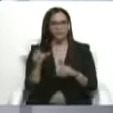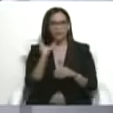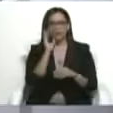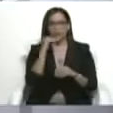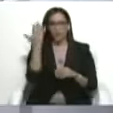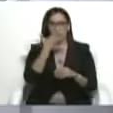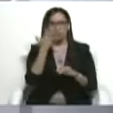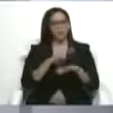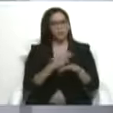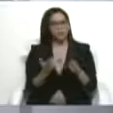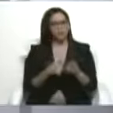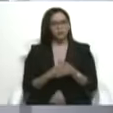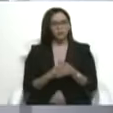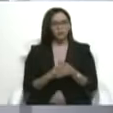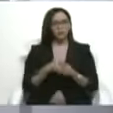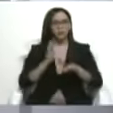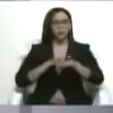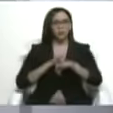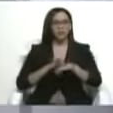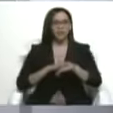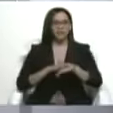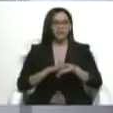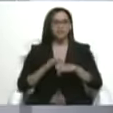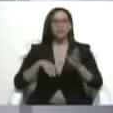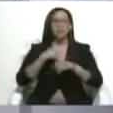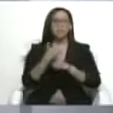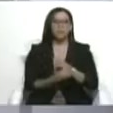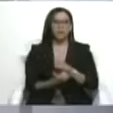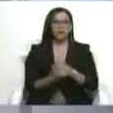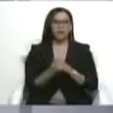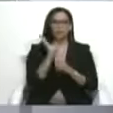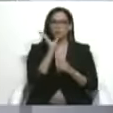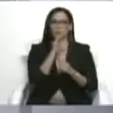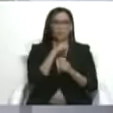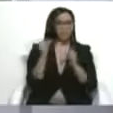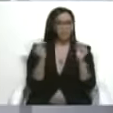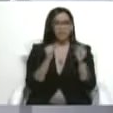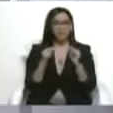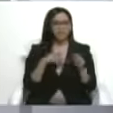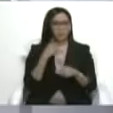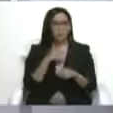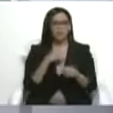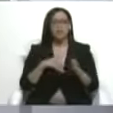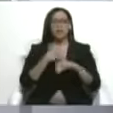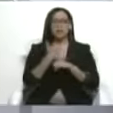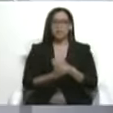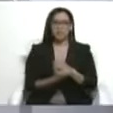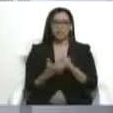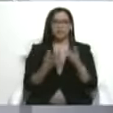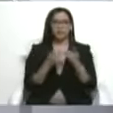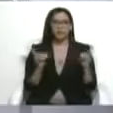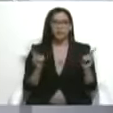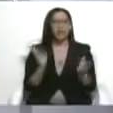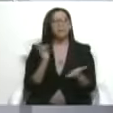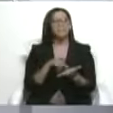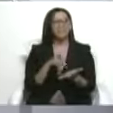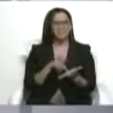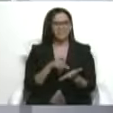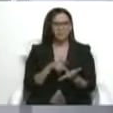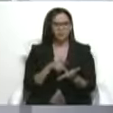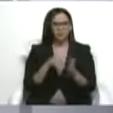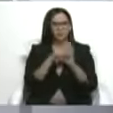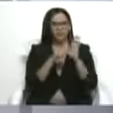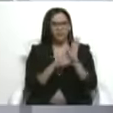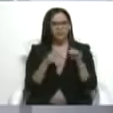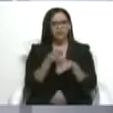porque son los autores intelectuales de un plan en donde no vale el debate político, el proyecto democrático, la presentación de programas de